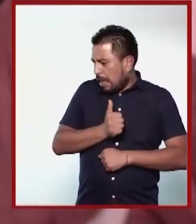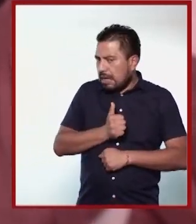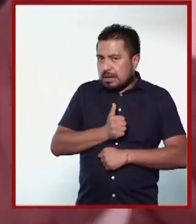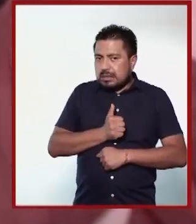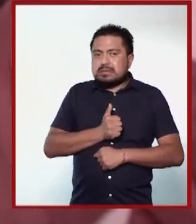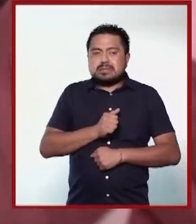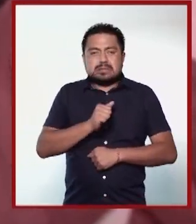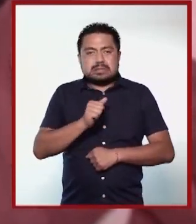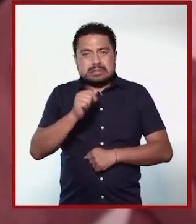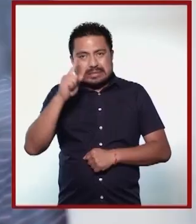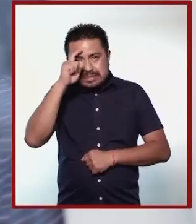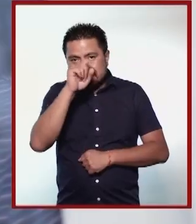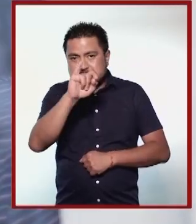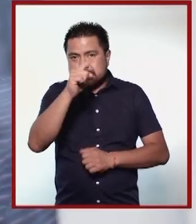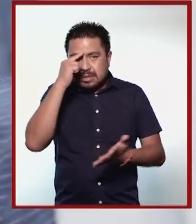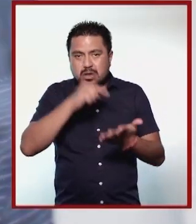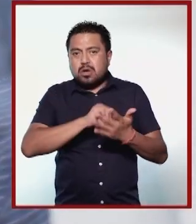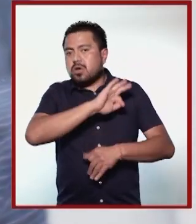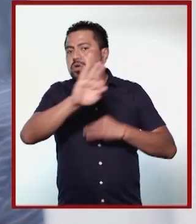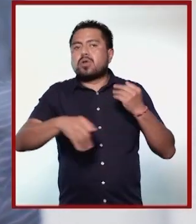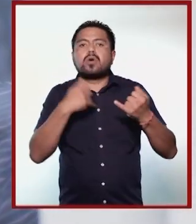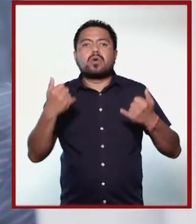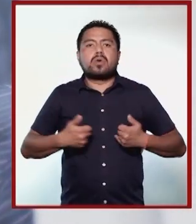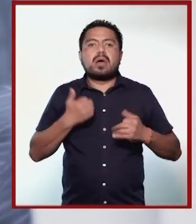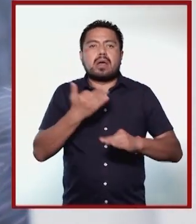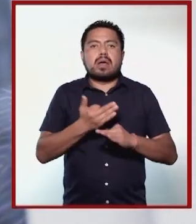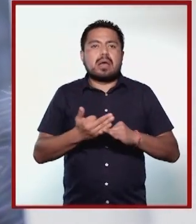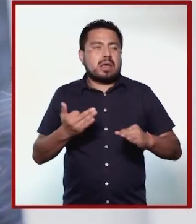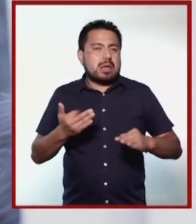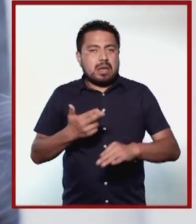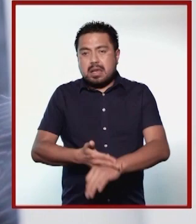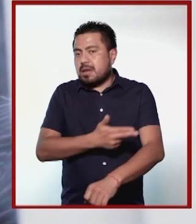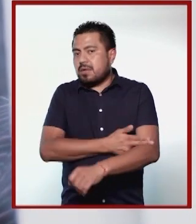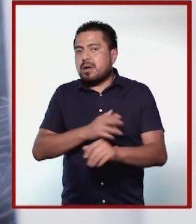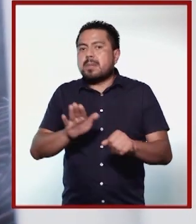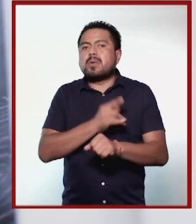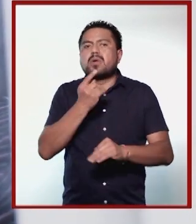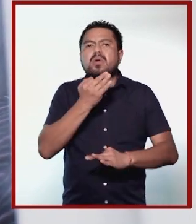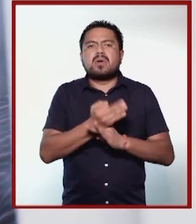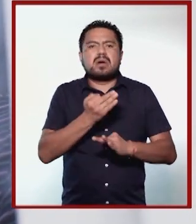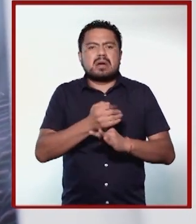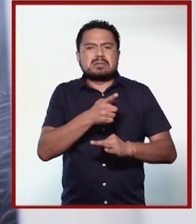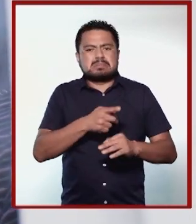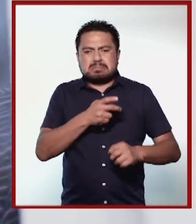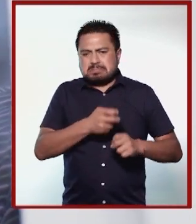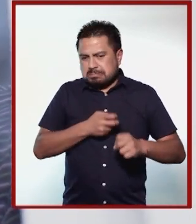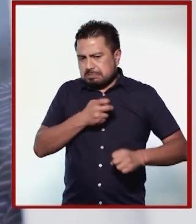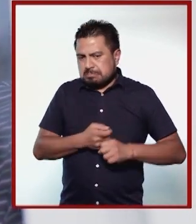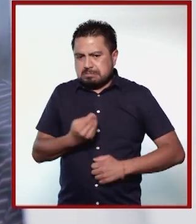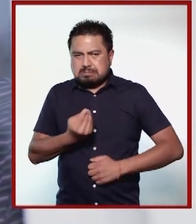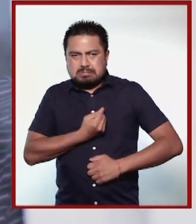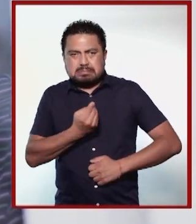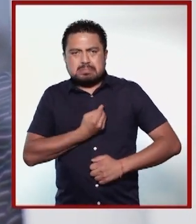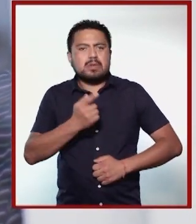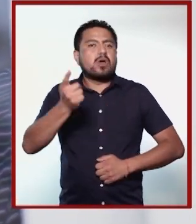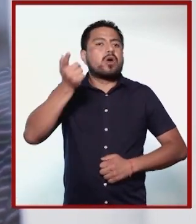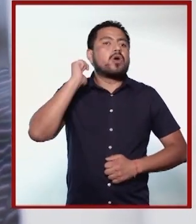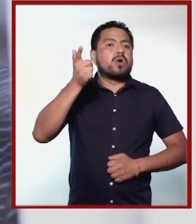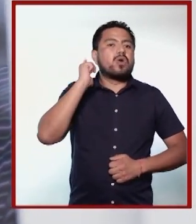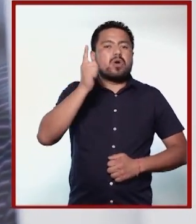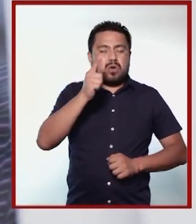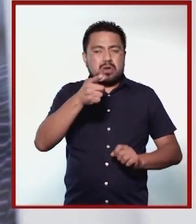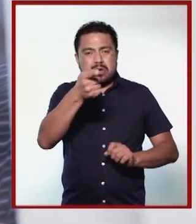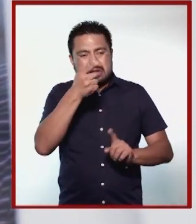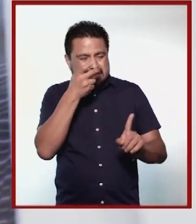que es muy difícil. Yo creo que todos los jóvenes ahora son héroes. Son héroes porque están resistiendo. Pero yo espero que